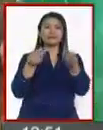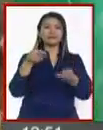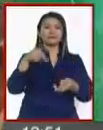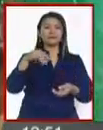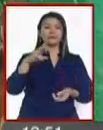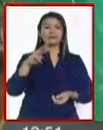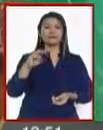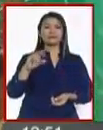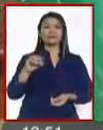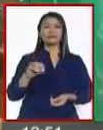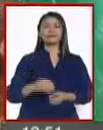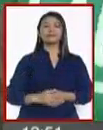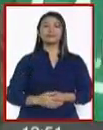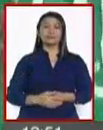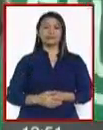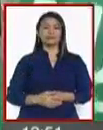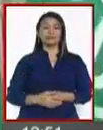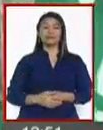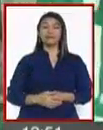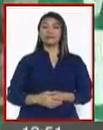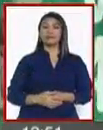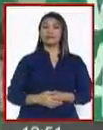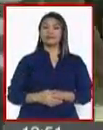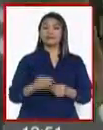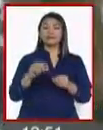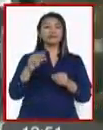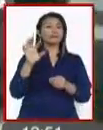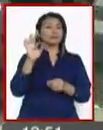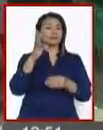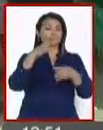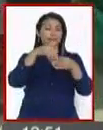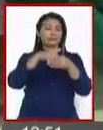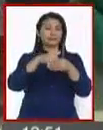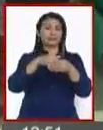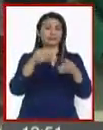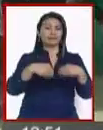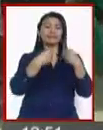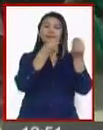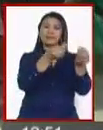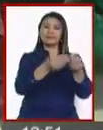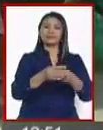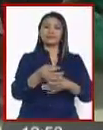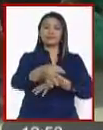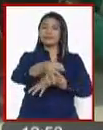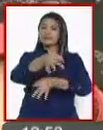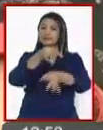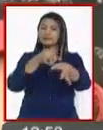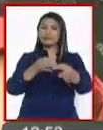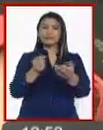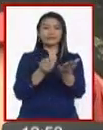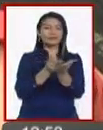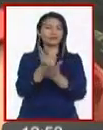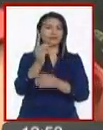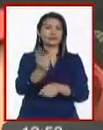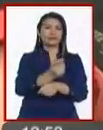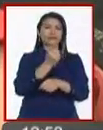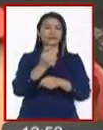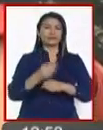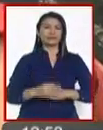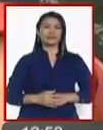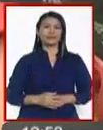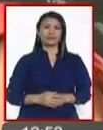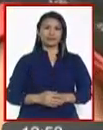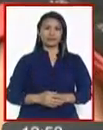Pimpo, al otro frente, y a nosotros lo que era de ellos, los 9 votos, nos los han dado a nosotros. Nosotros somos los verdaderos, la